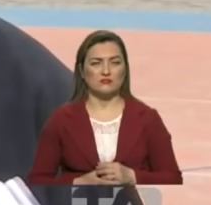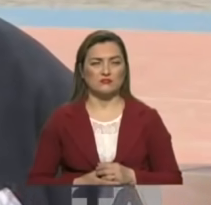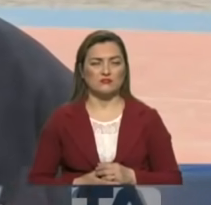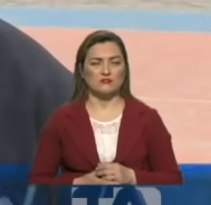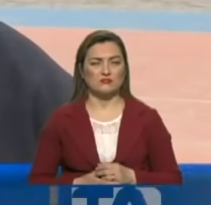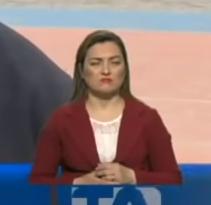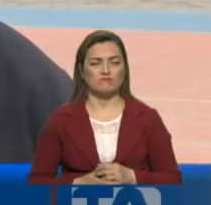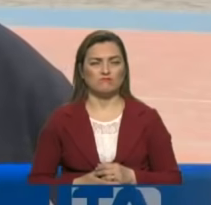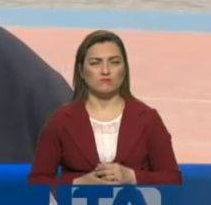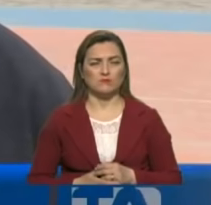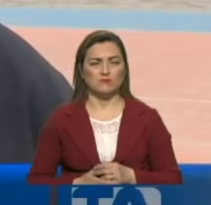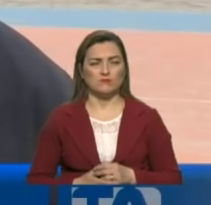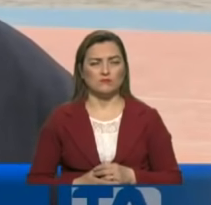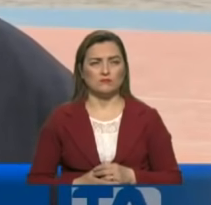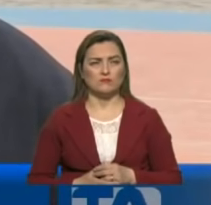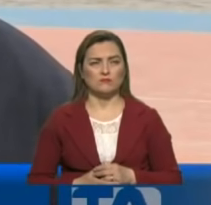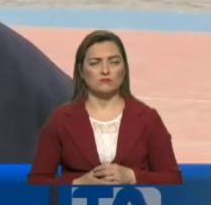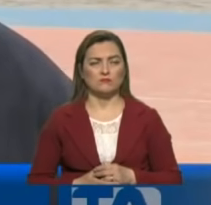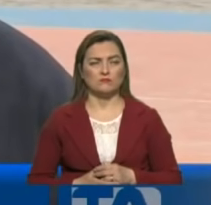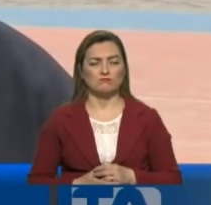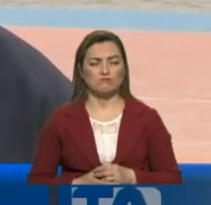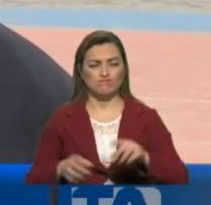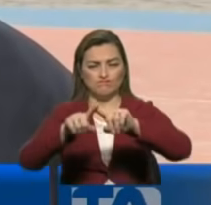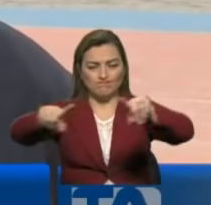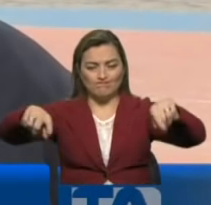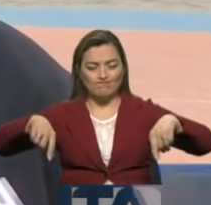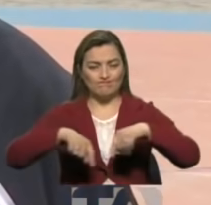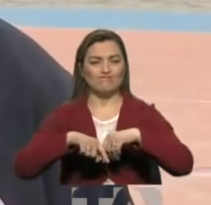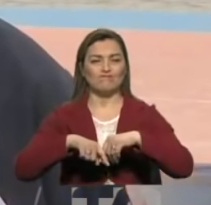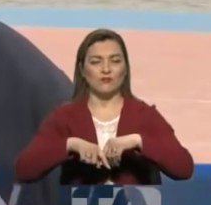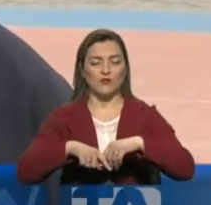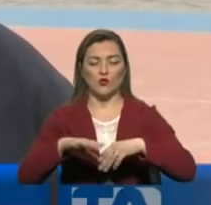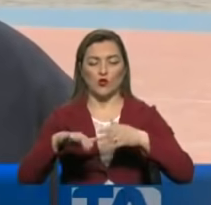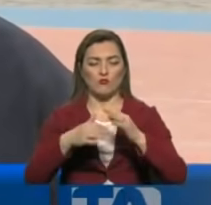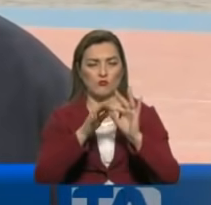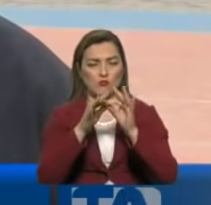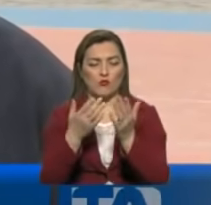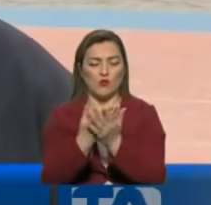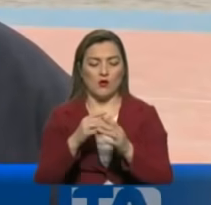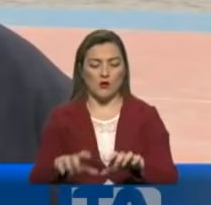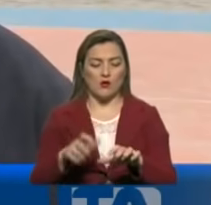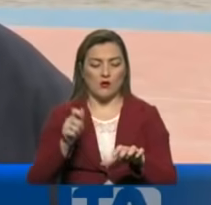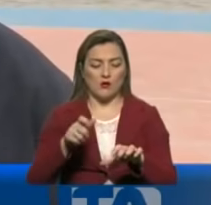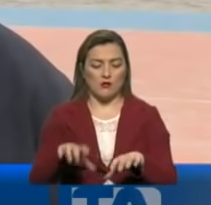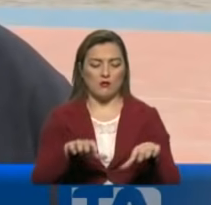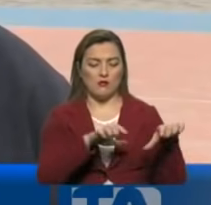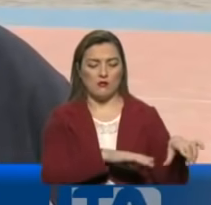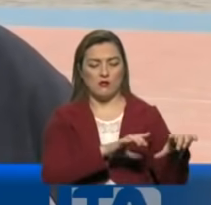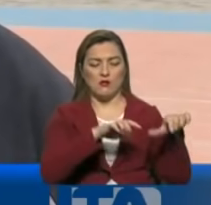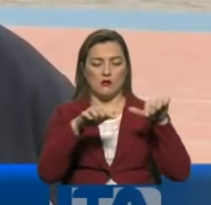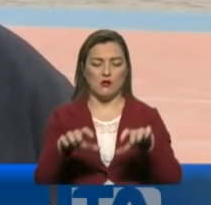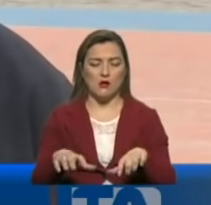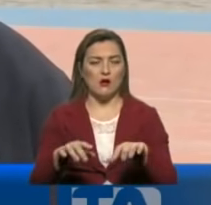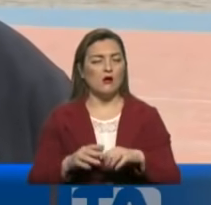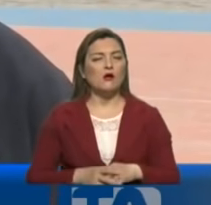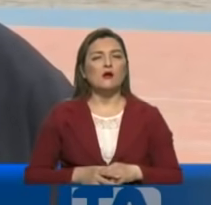dos canchas con el entrepiso, digamos, con el contrapiso nuevo y dos canchas adicionales que tienen que se realizó